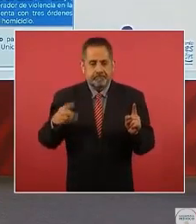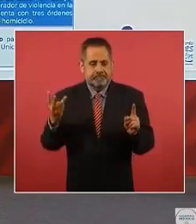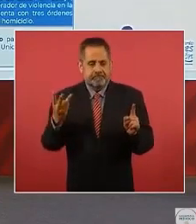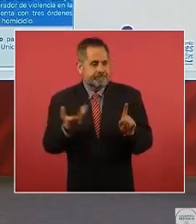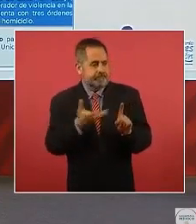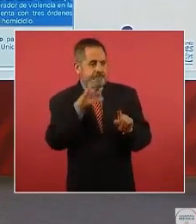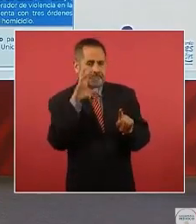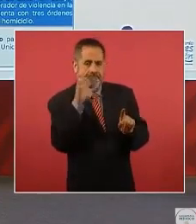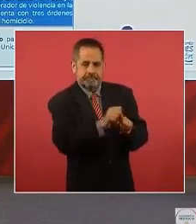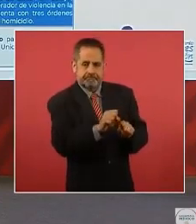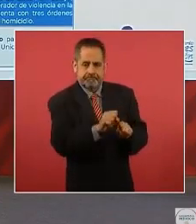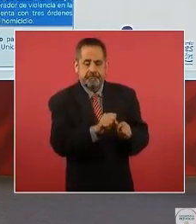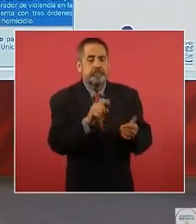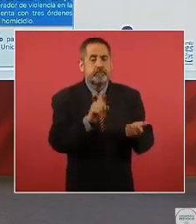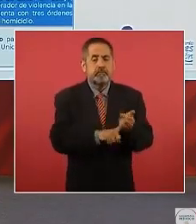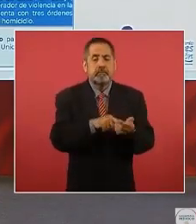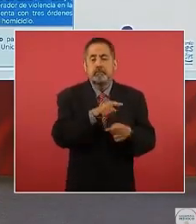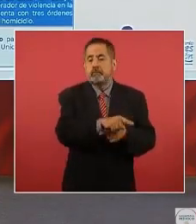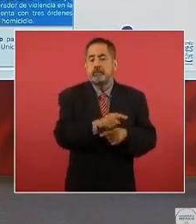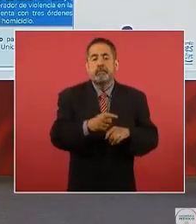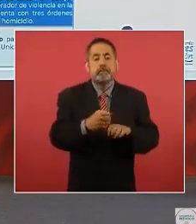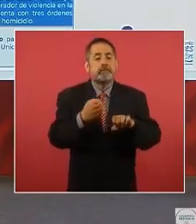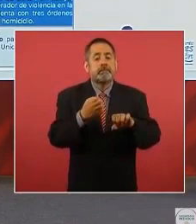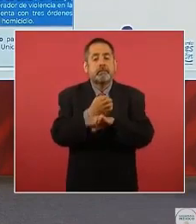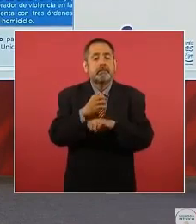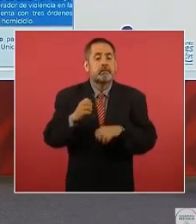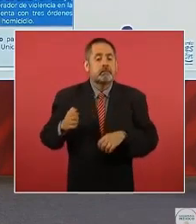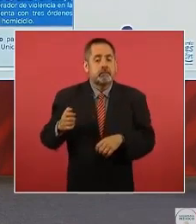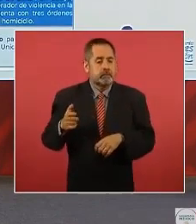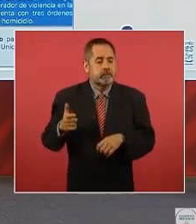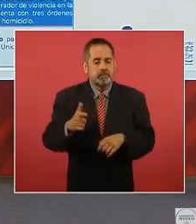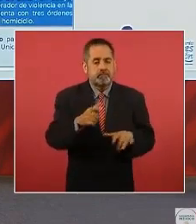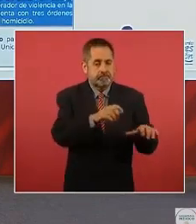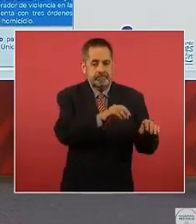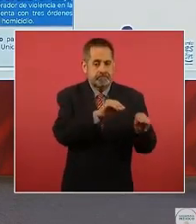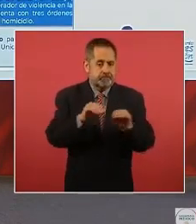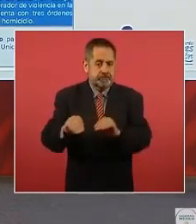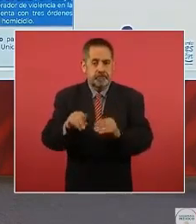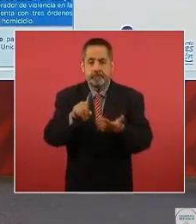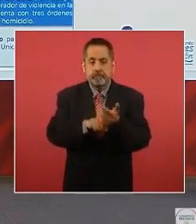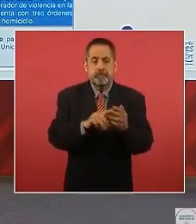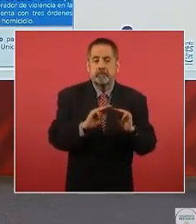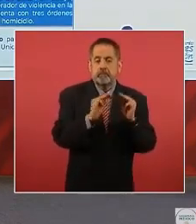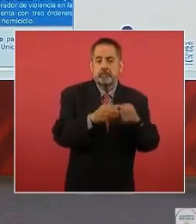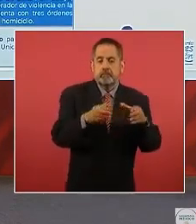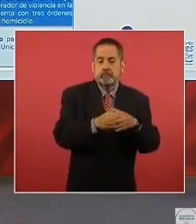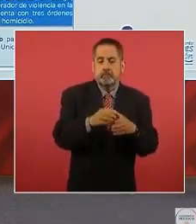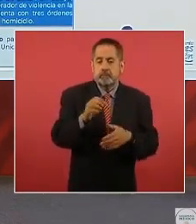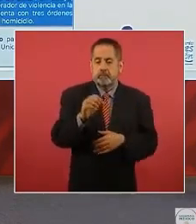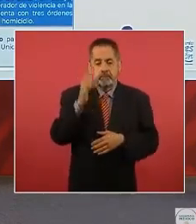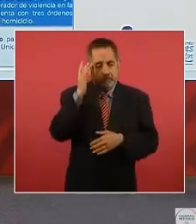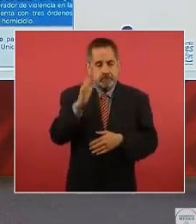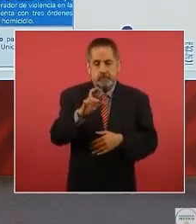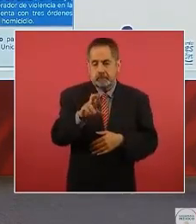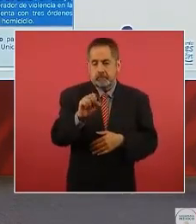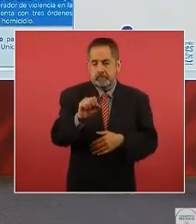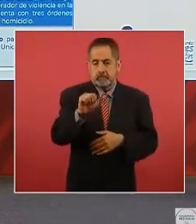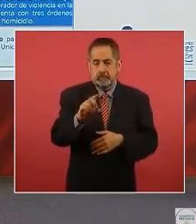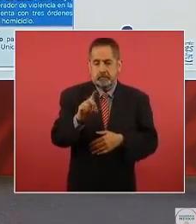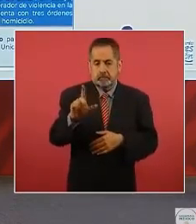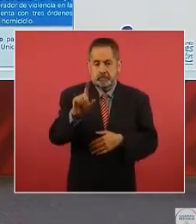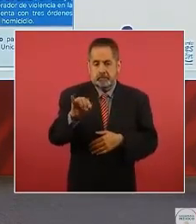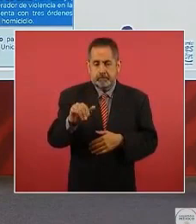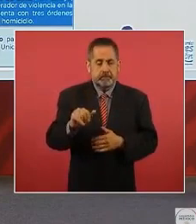y la fiscalía general del estado éste pertenece al cartel de santa rosa de lima